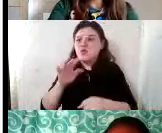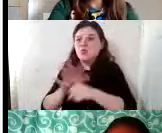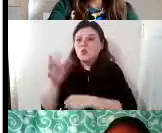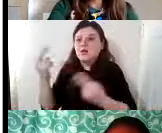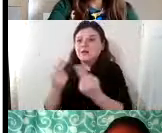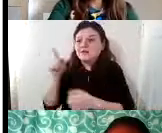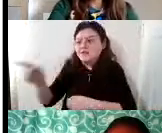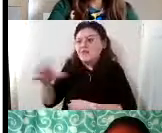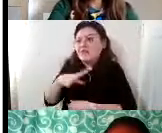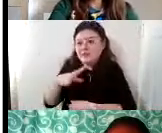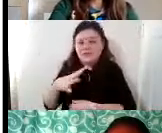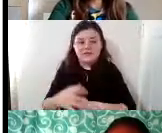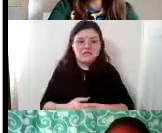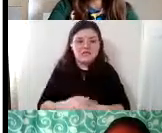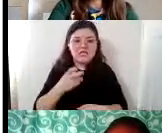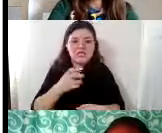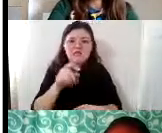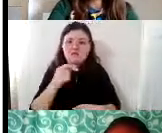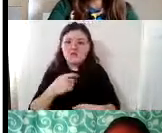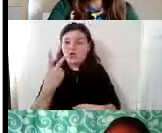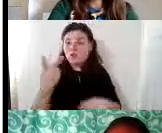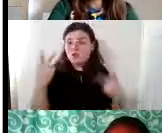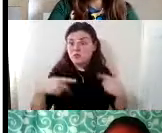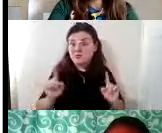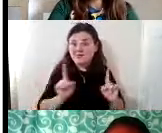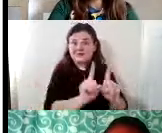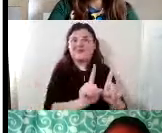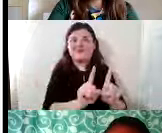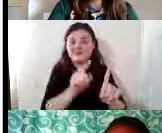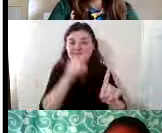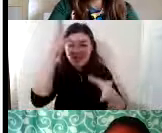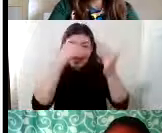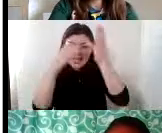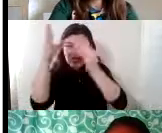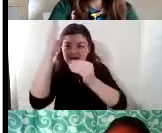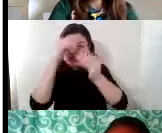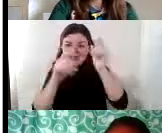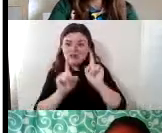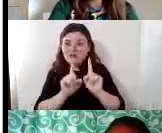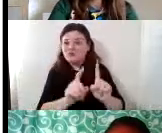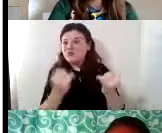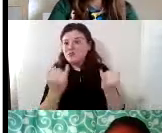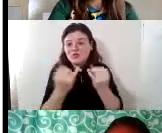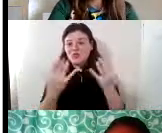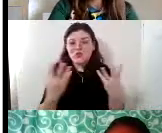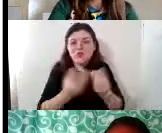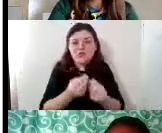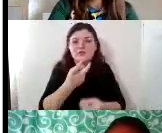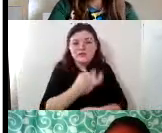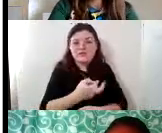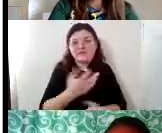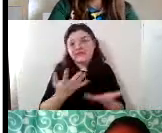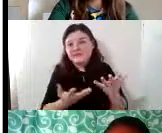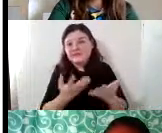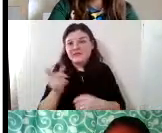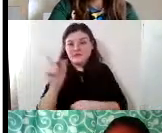El aprendizaje entre pares, imagínense qué maravilloso el poder descubrir algo teniendo como personaje el adulto